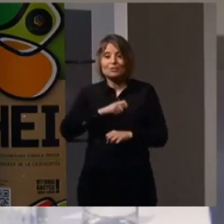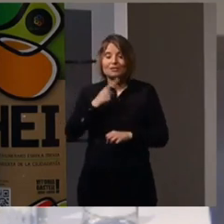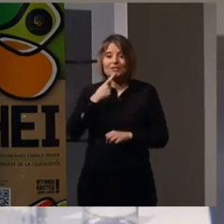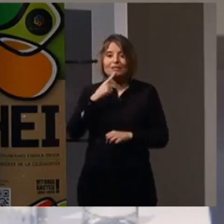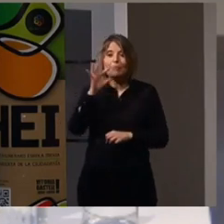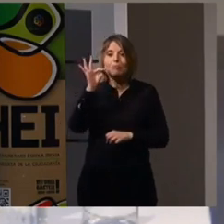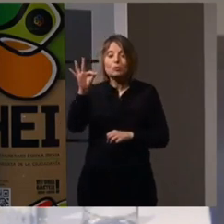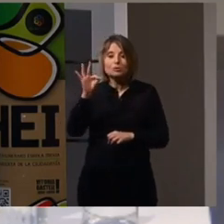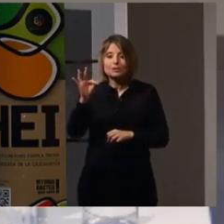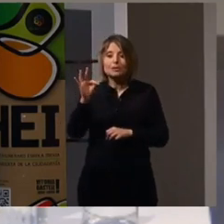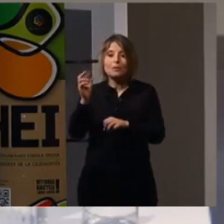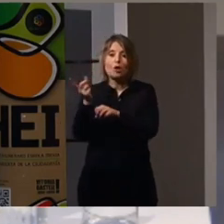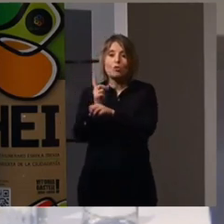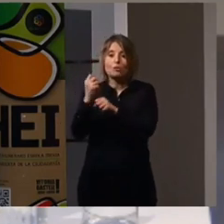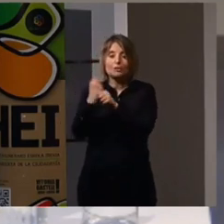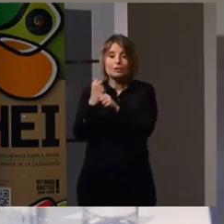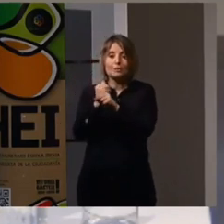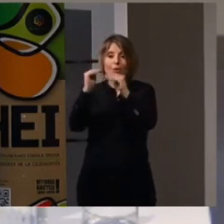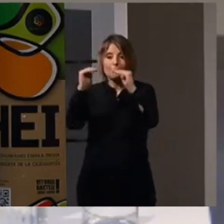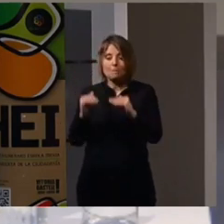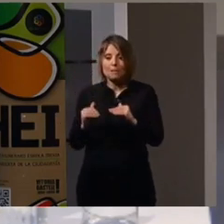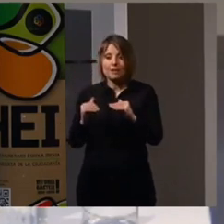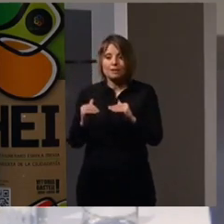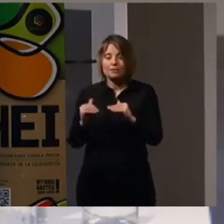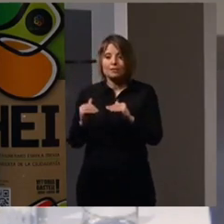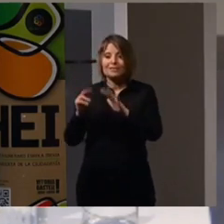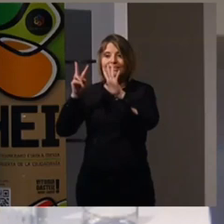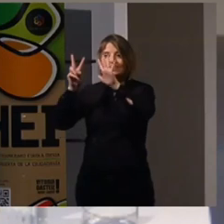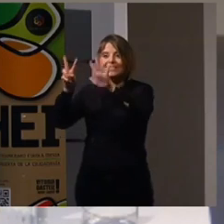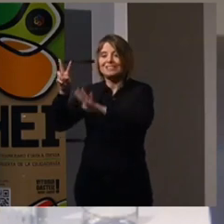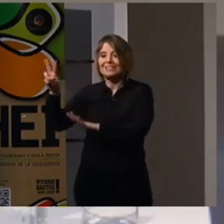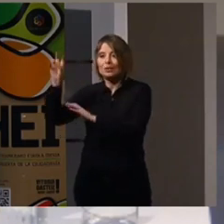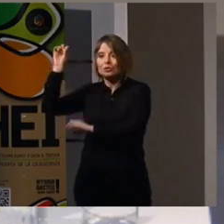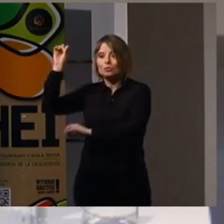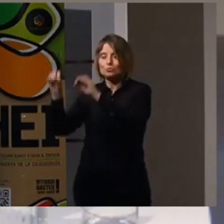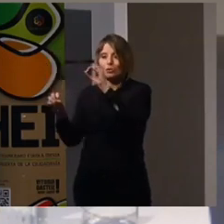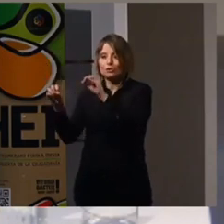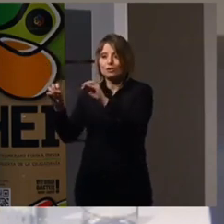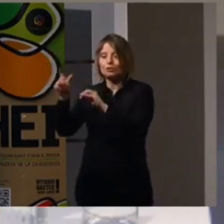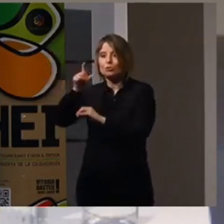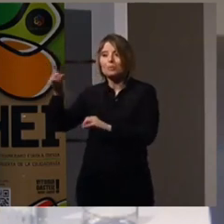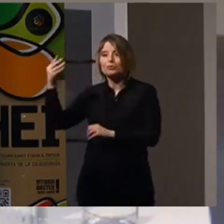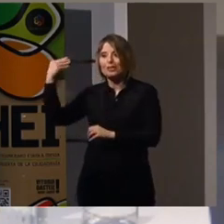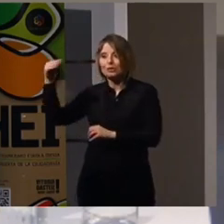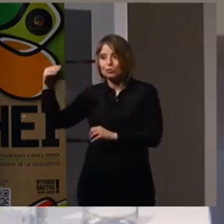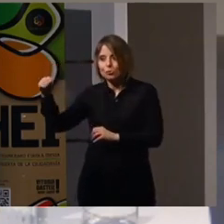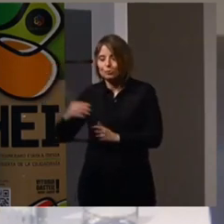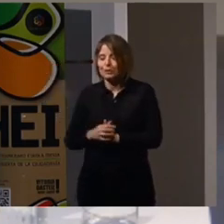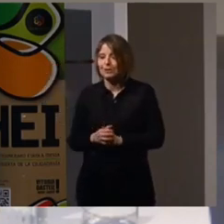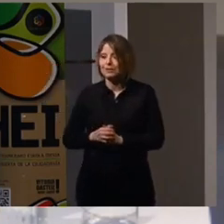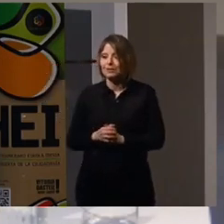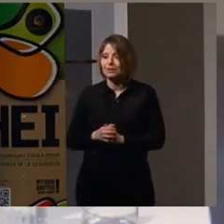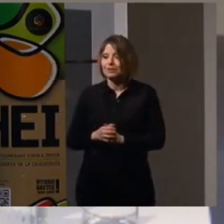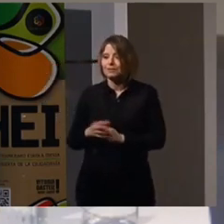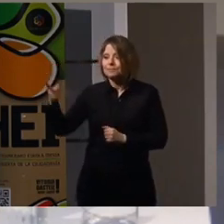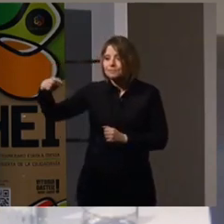la rebaja de la jornada laboral y la cifra subía al 72% en el caso de la gente joven, ¿no? ¿Tú crees